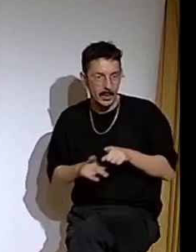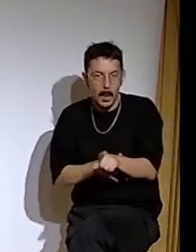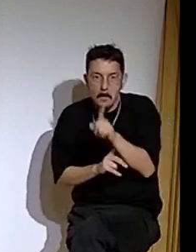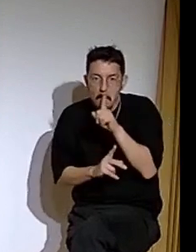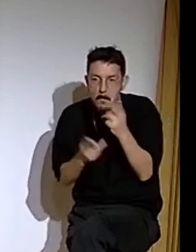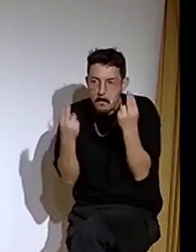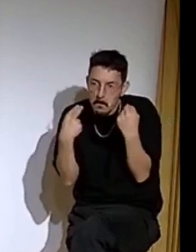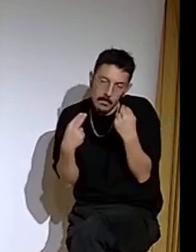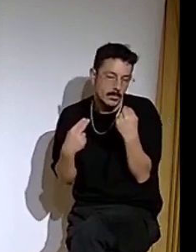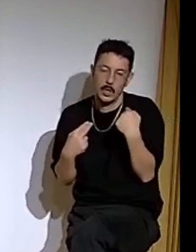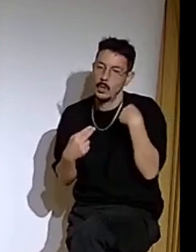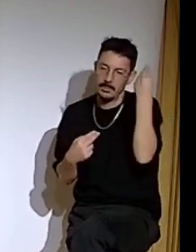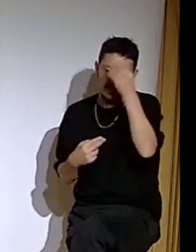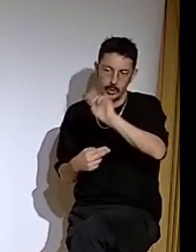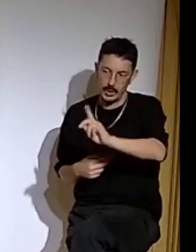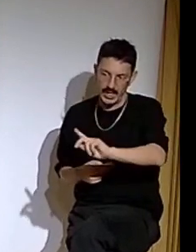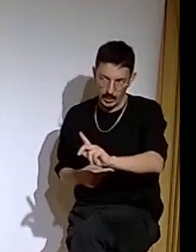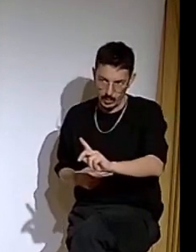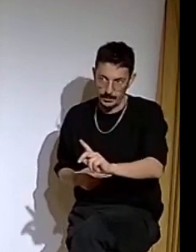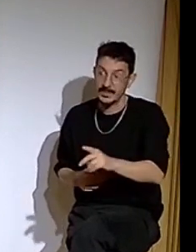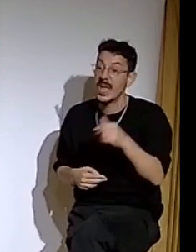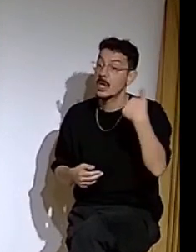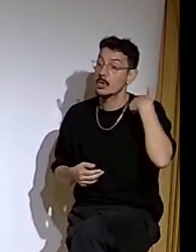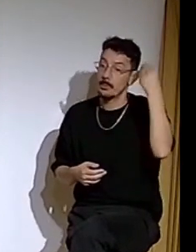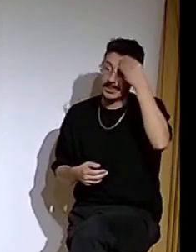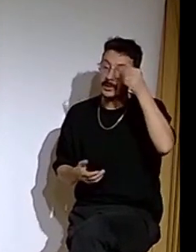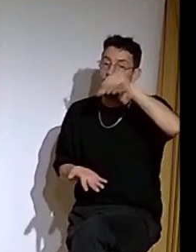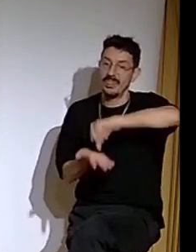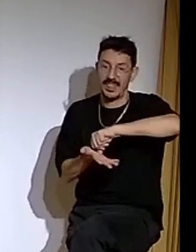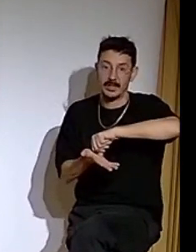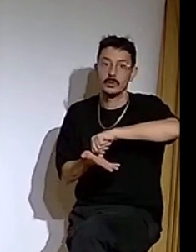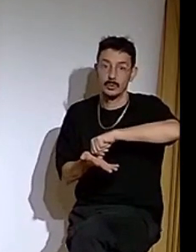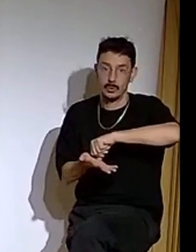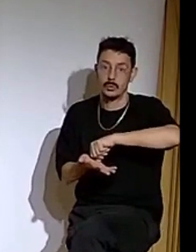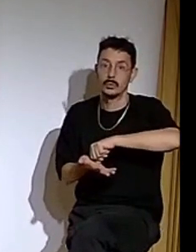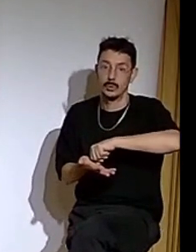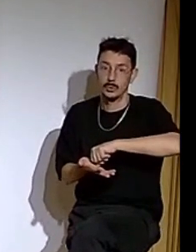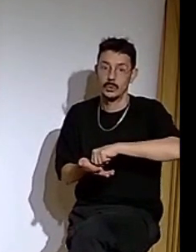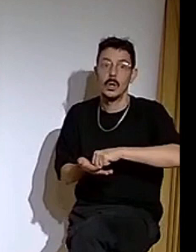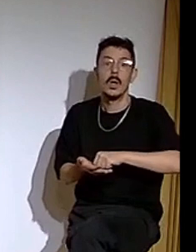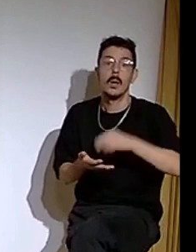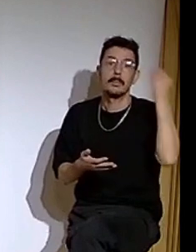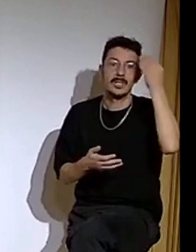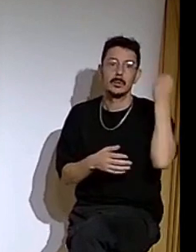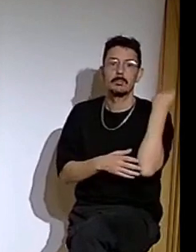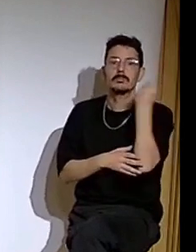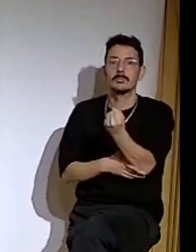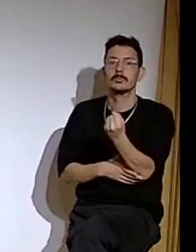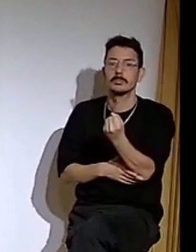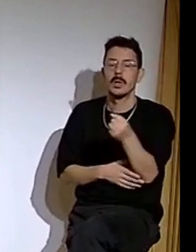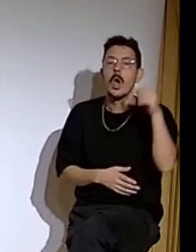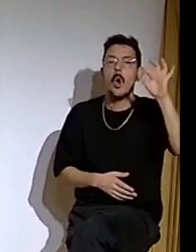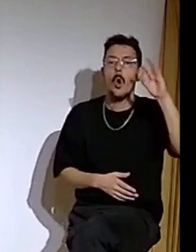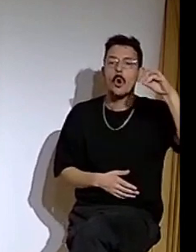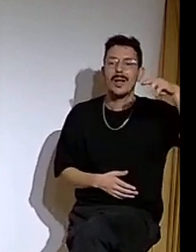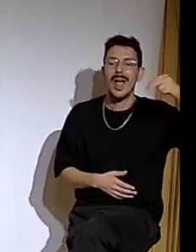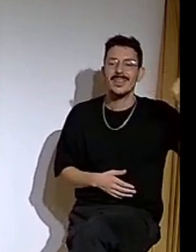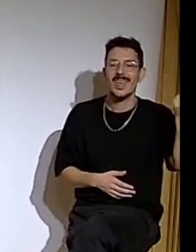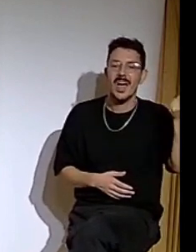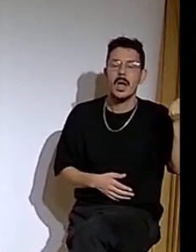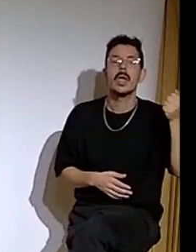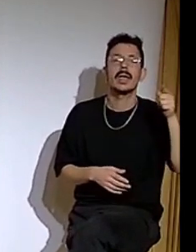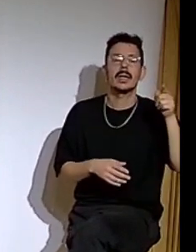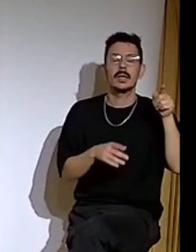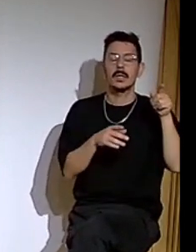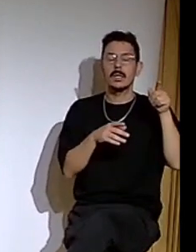este centro de hecho es gracias a luchas como personas como caña y no olvidemos cañas Quién era cañara ceseaba